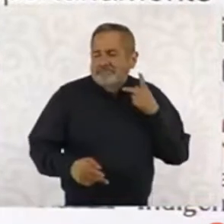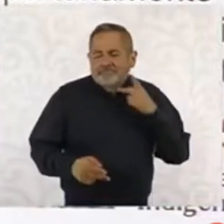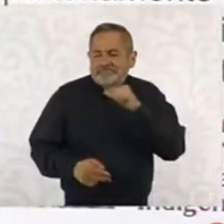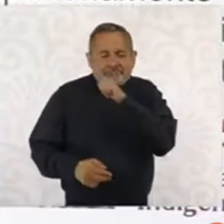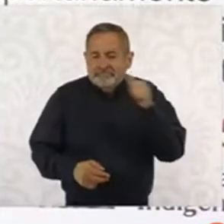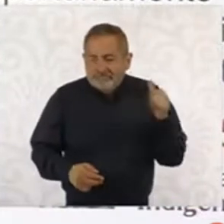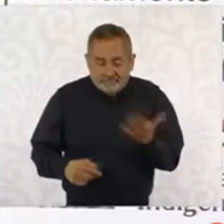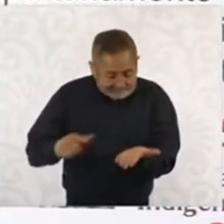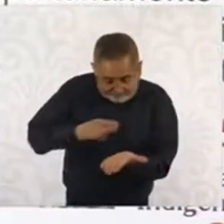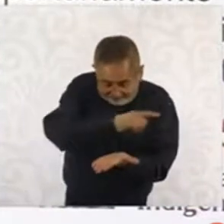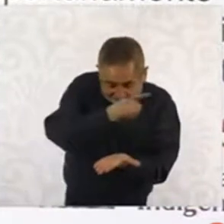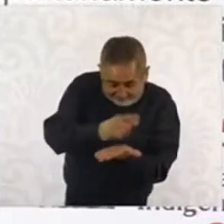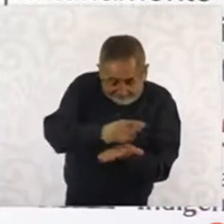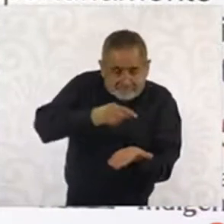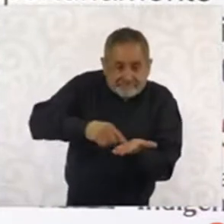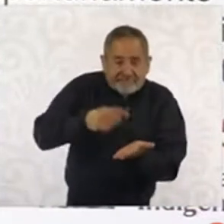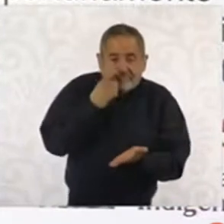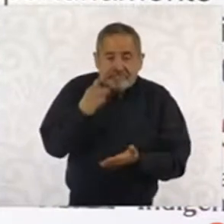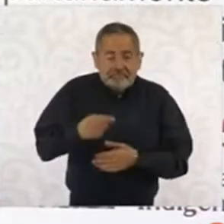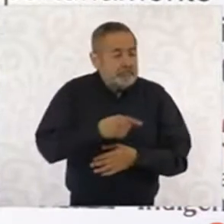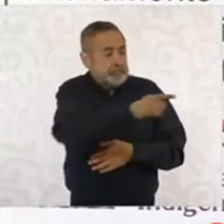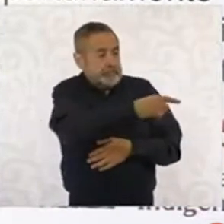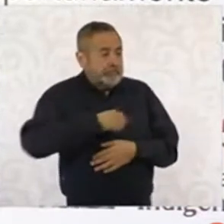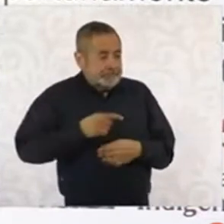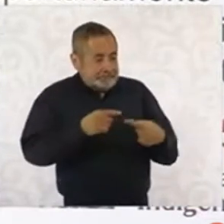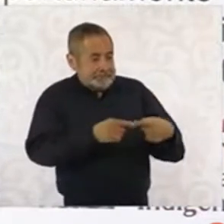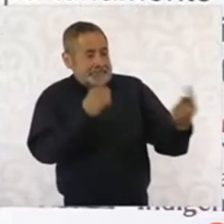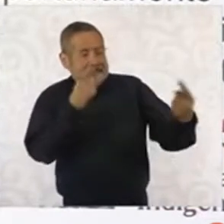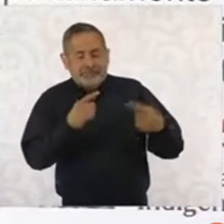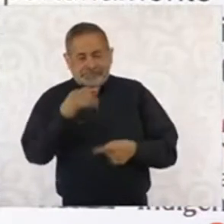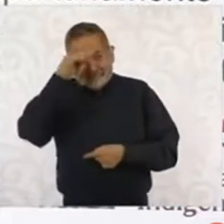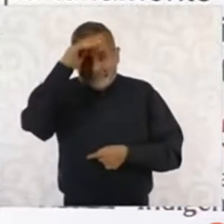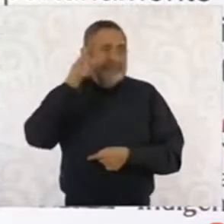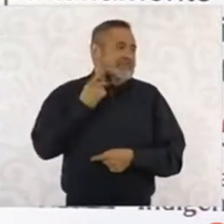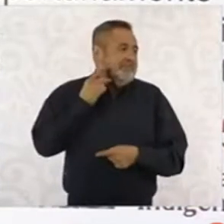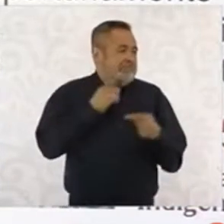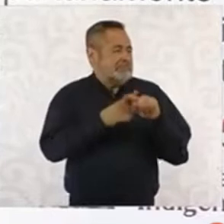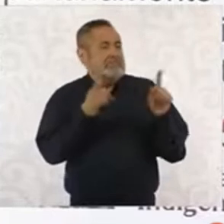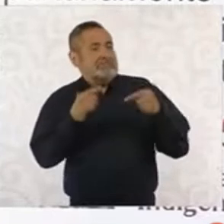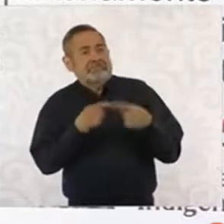más allá de cualquier diferencia política. No es un asunto político.